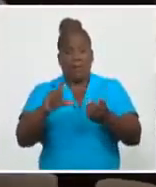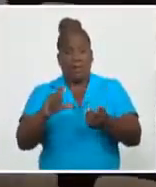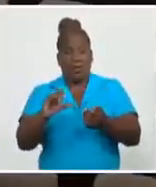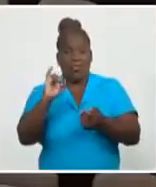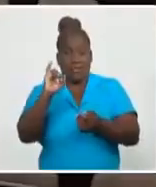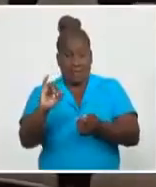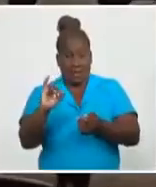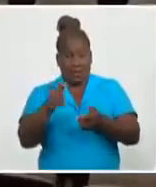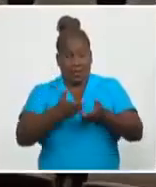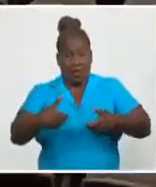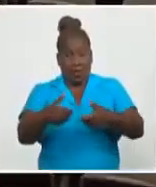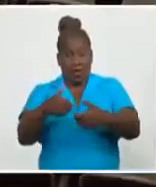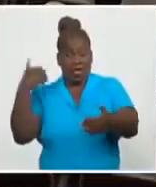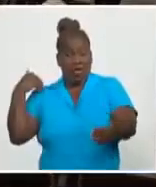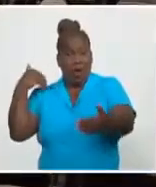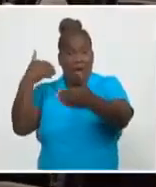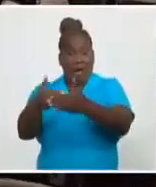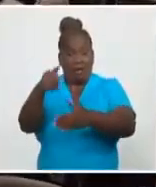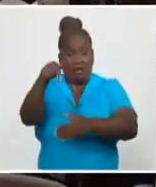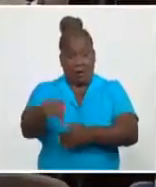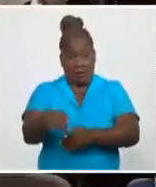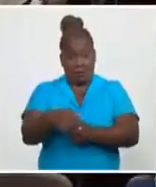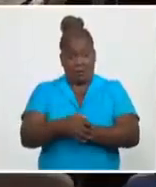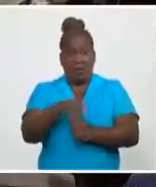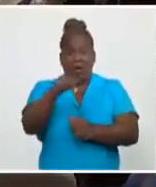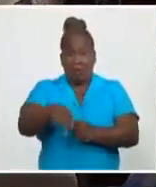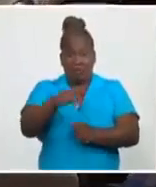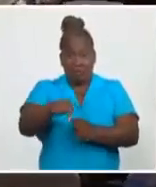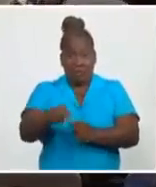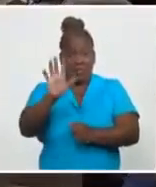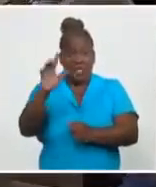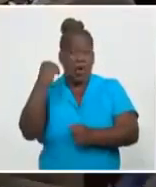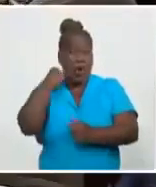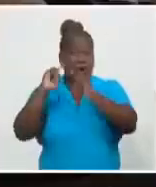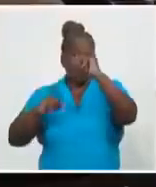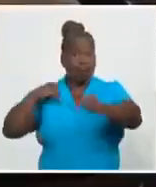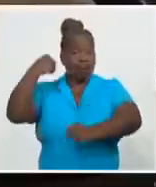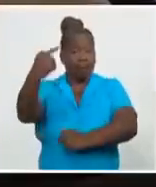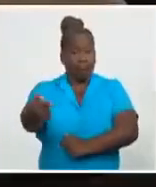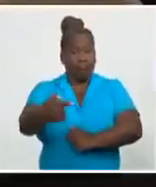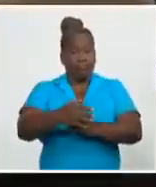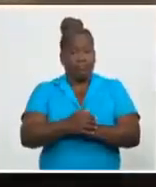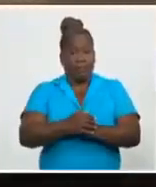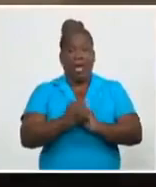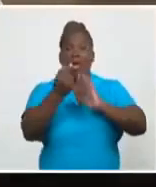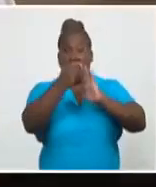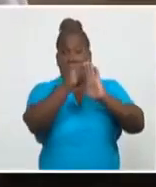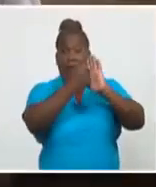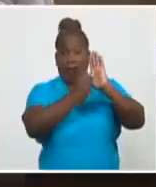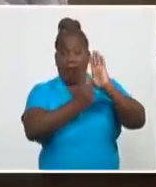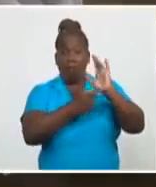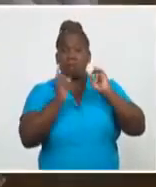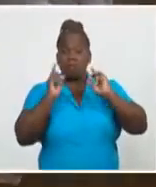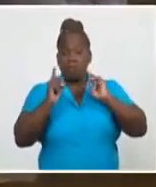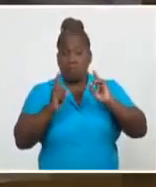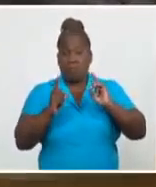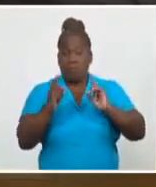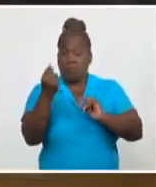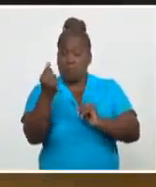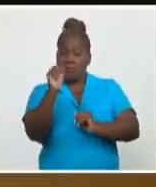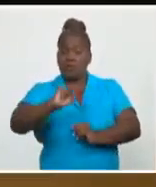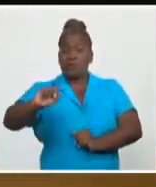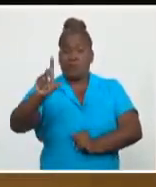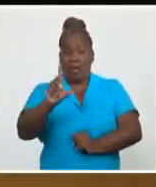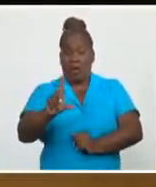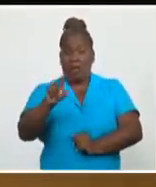Congreso hasta la fecha y su actualización para los próximos 5 años. Los lineamientos de la política económica y social